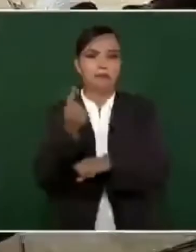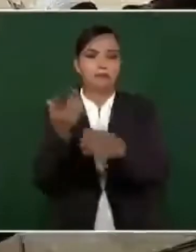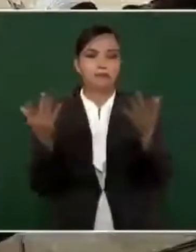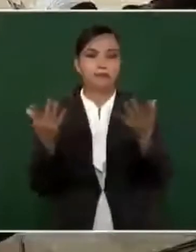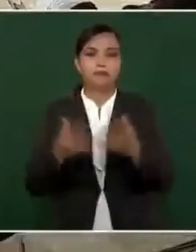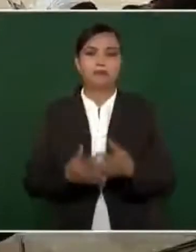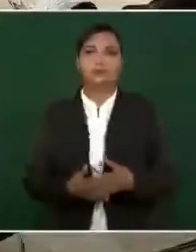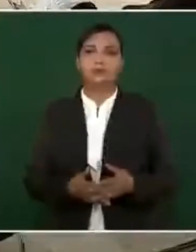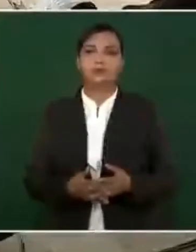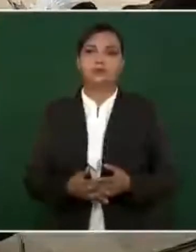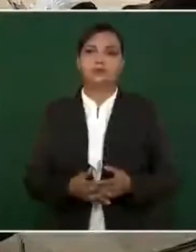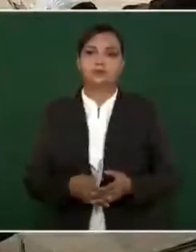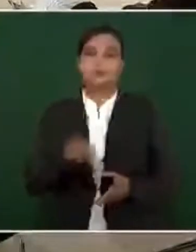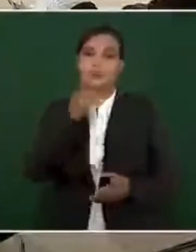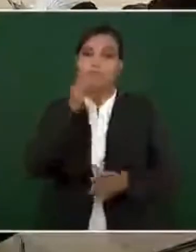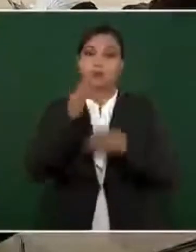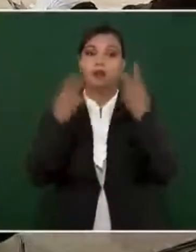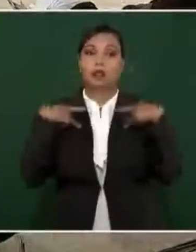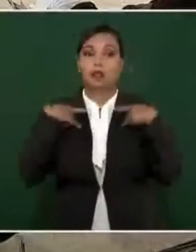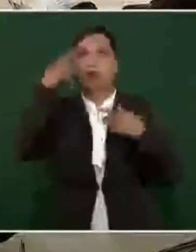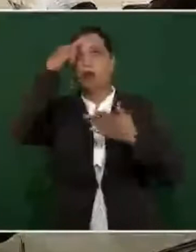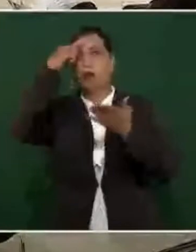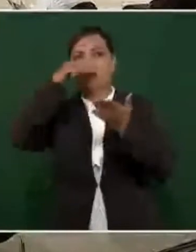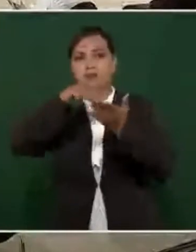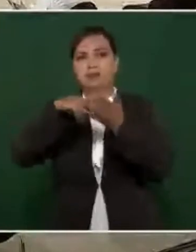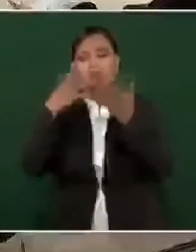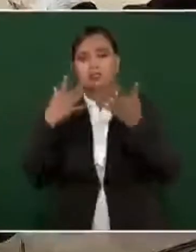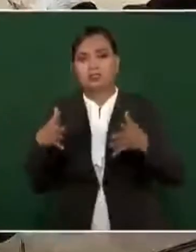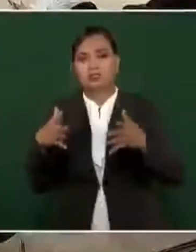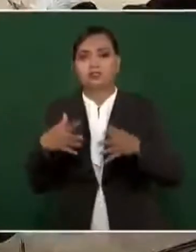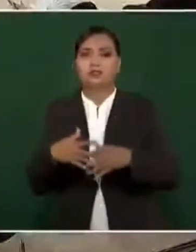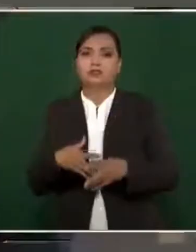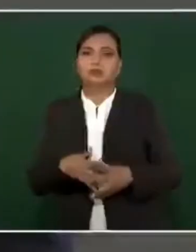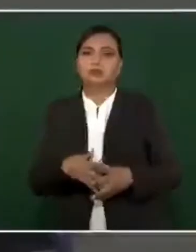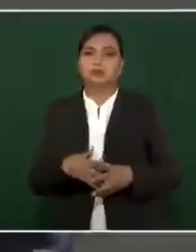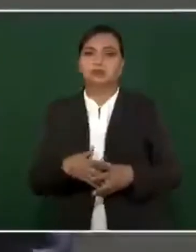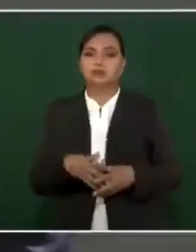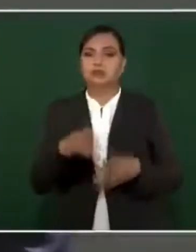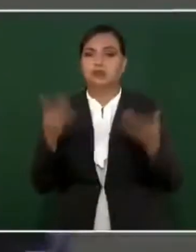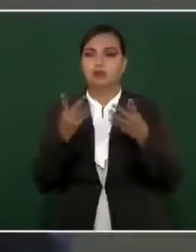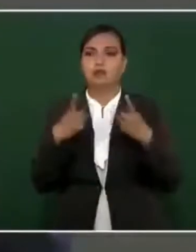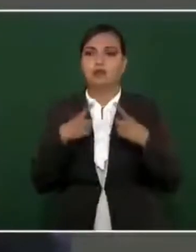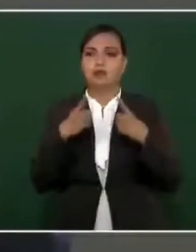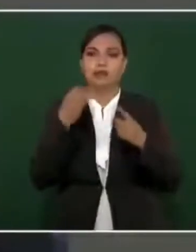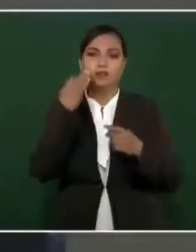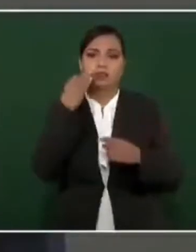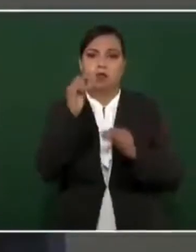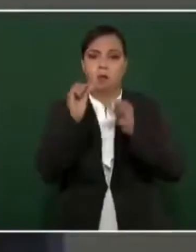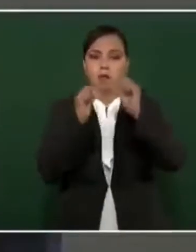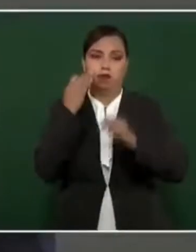se iba a dar en poco tiempo y empezaron los